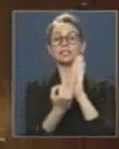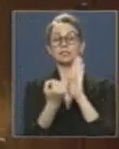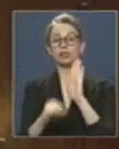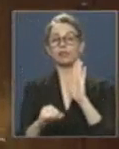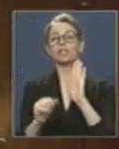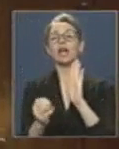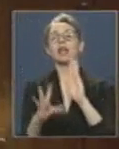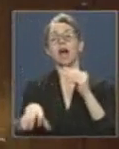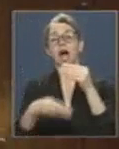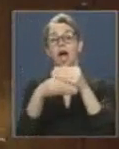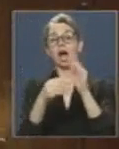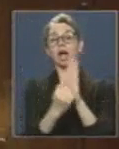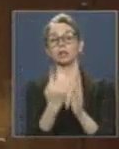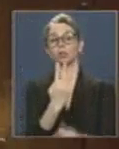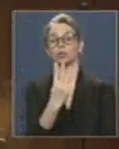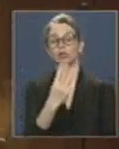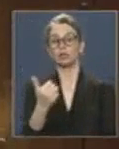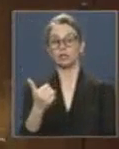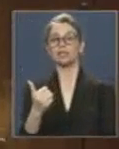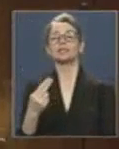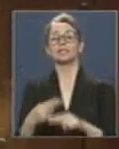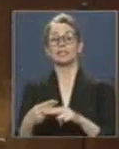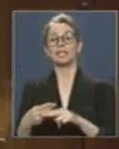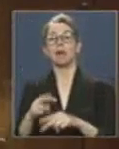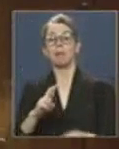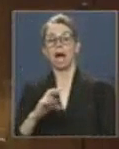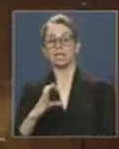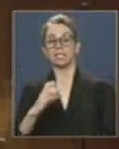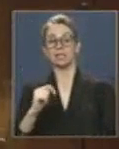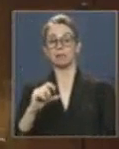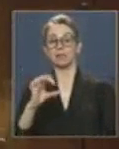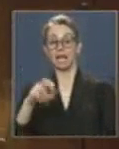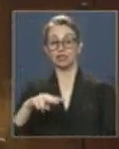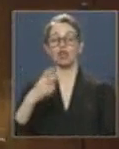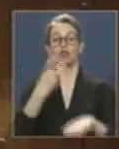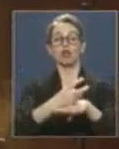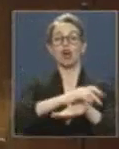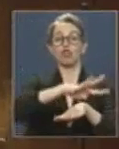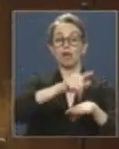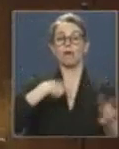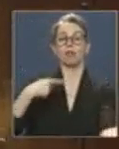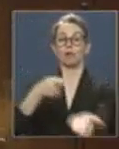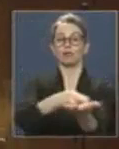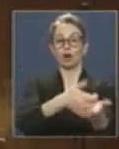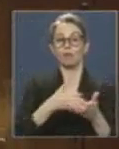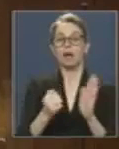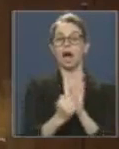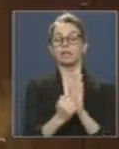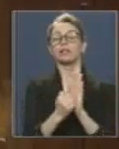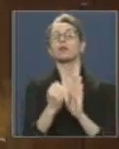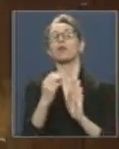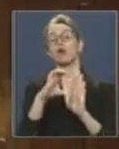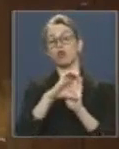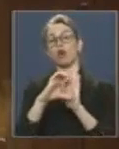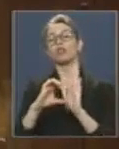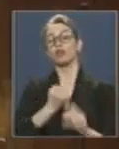artículo 436 y de receptación de que se trata el 456 bis A, ambos del Código Penal.